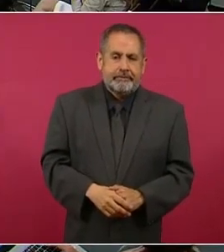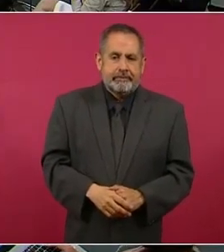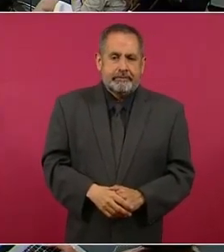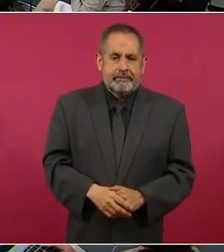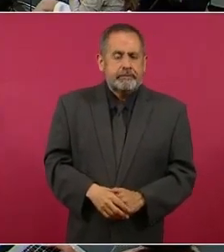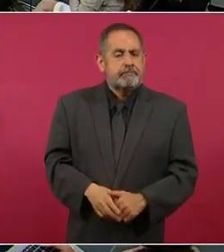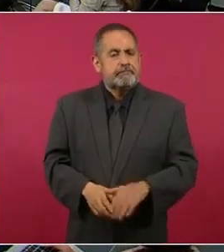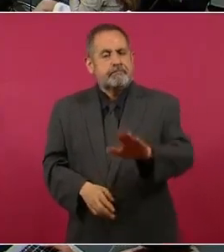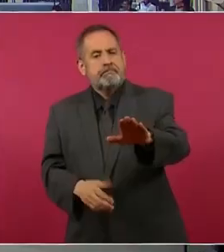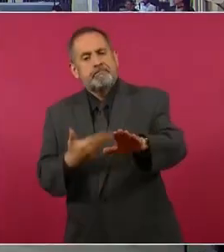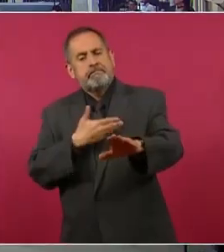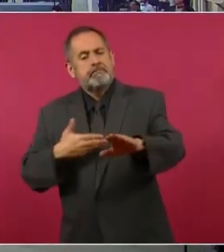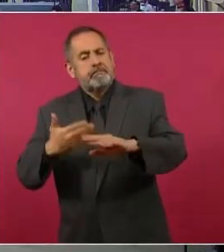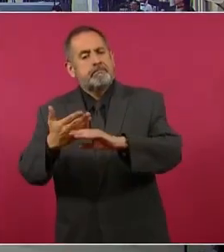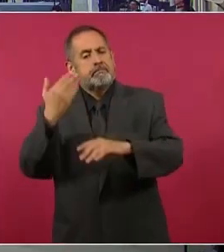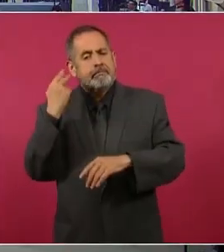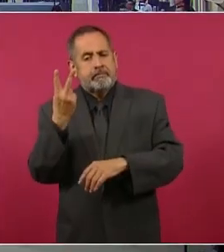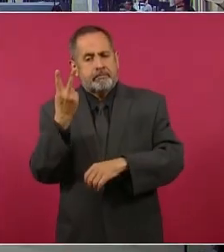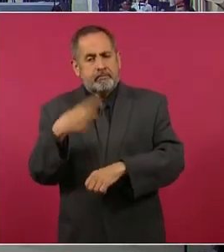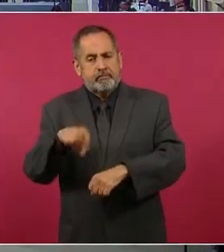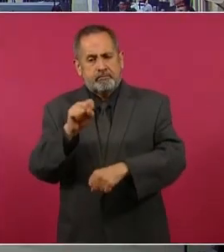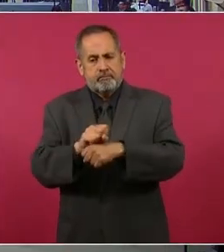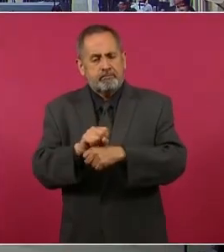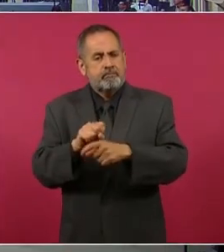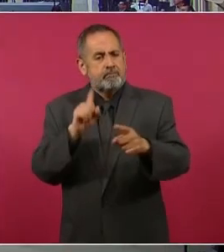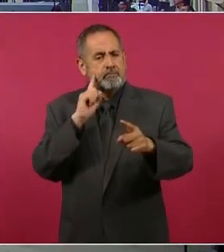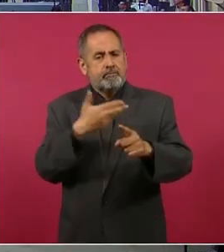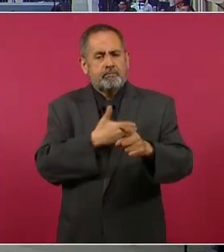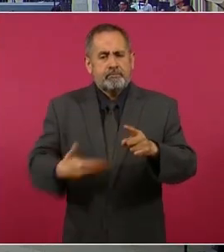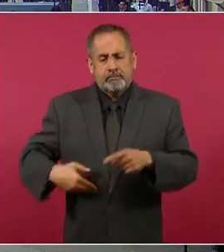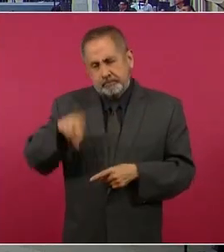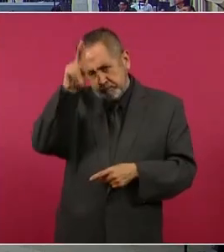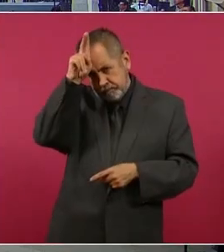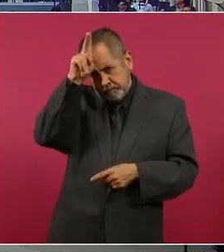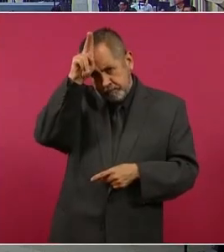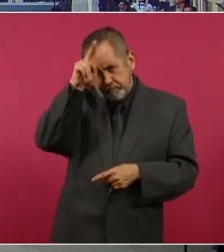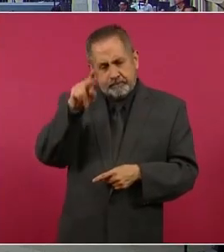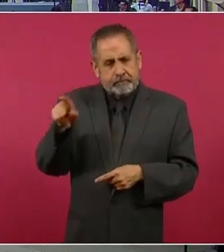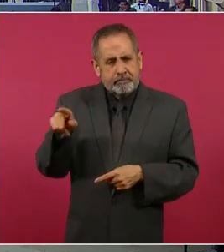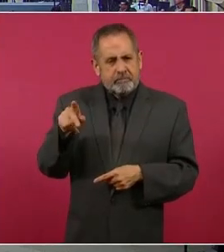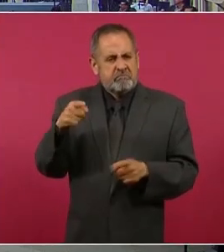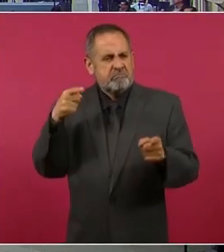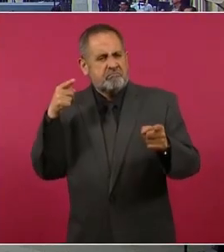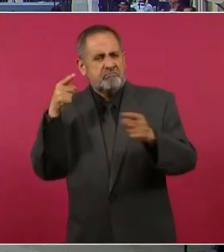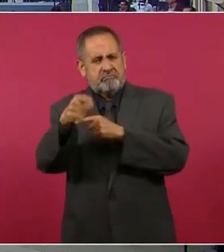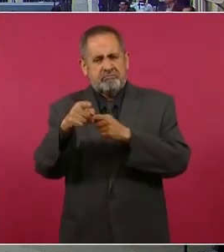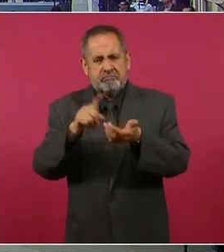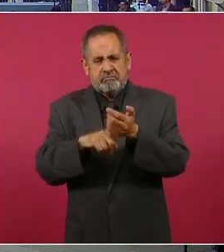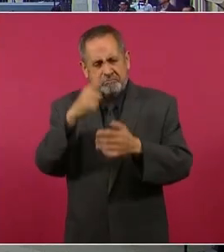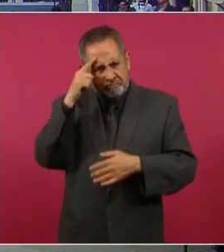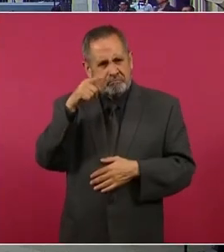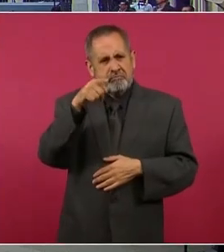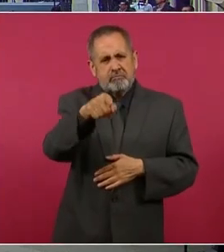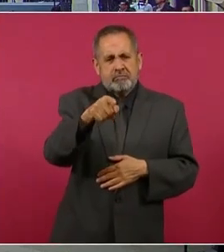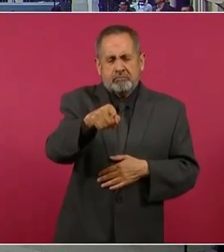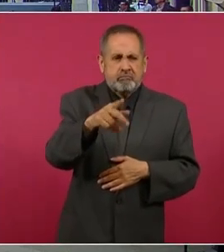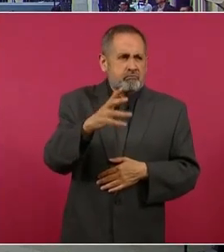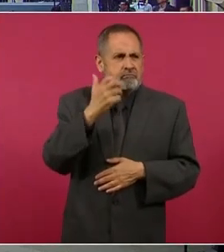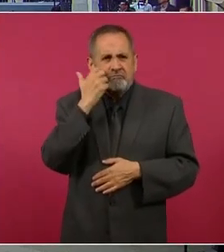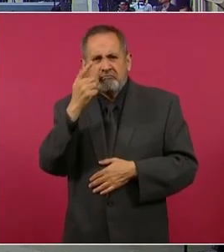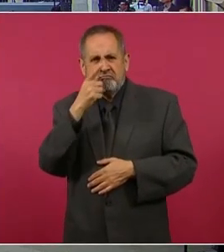Presidente, hace 2 semanas la presidenta de Perú, Dina Boluarte, lo acusó, cuestionó de que si usted tenía